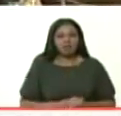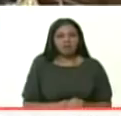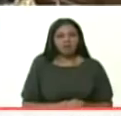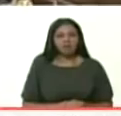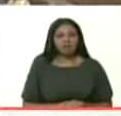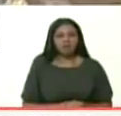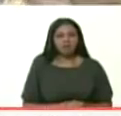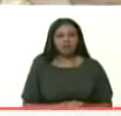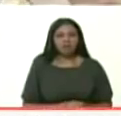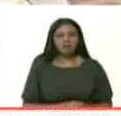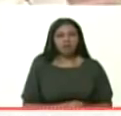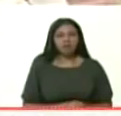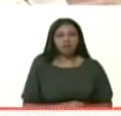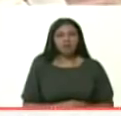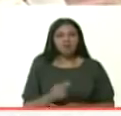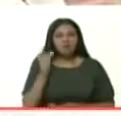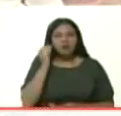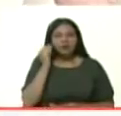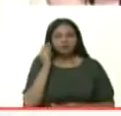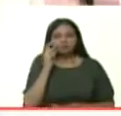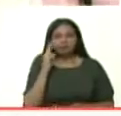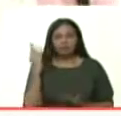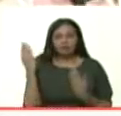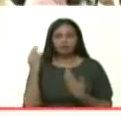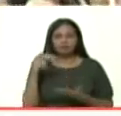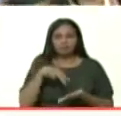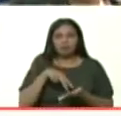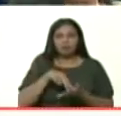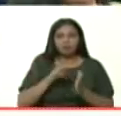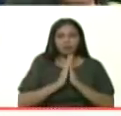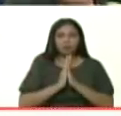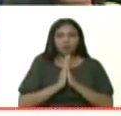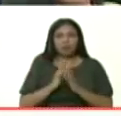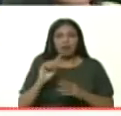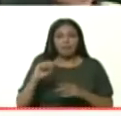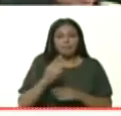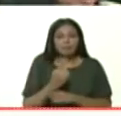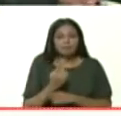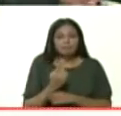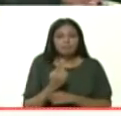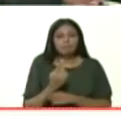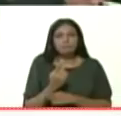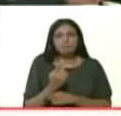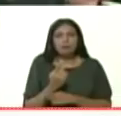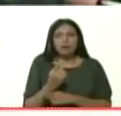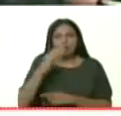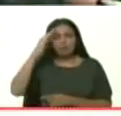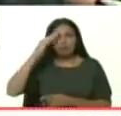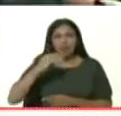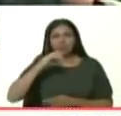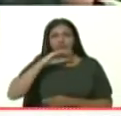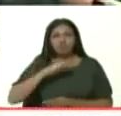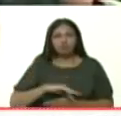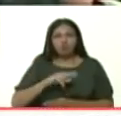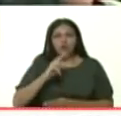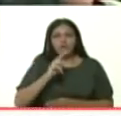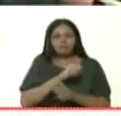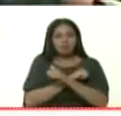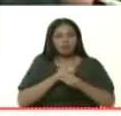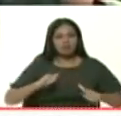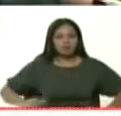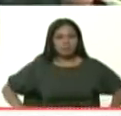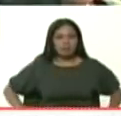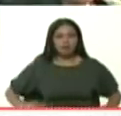la almirante en jefa, ustedes ven aquí, pudiera levantarse, la primera almirante en jefa de la historia de la Fuerza Armada